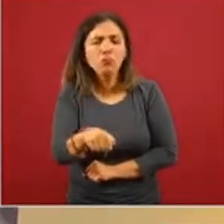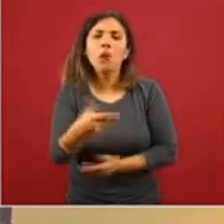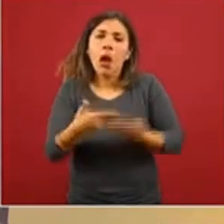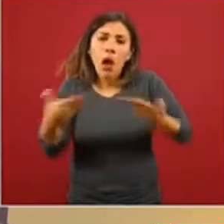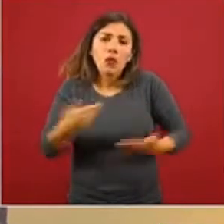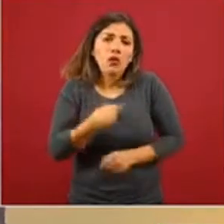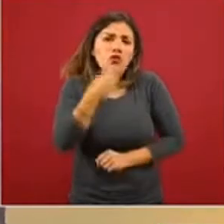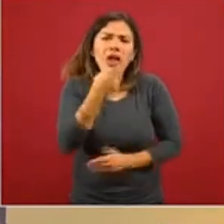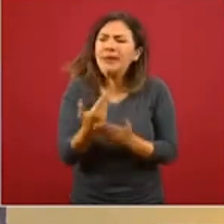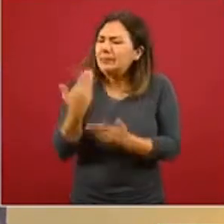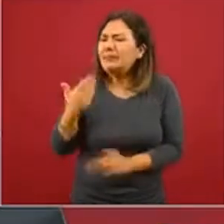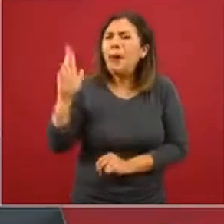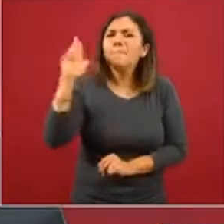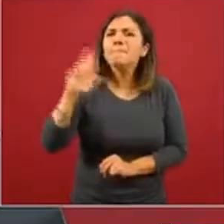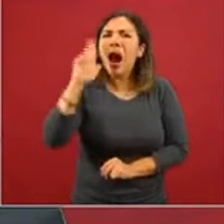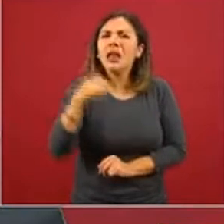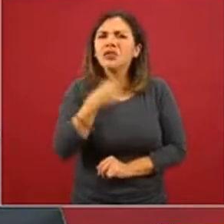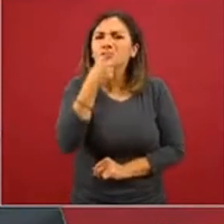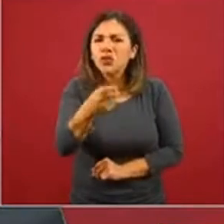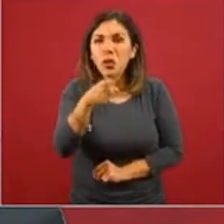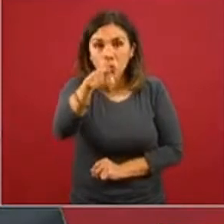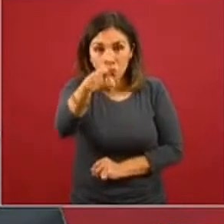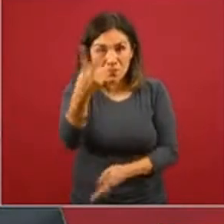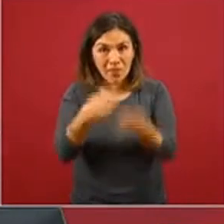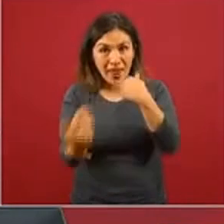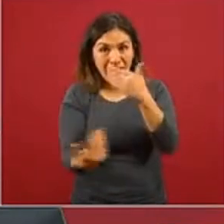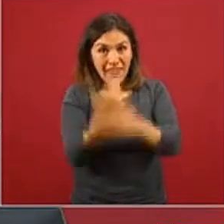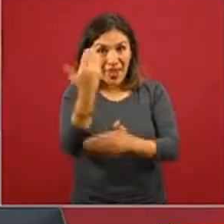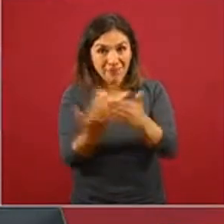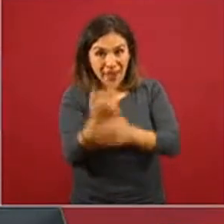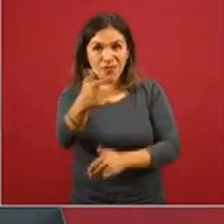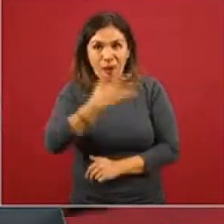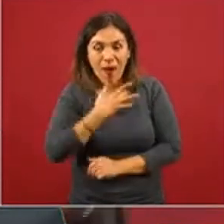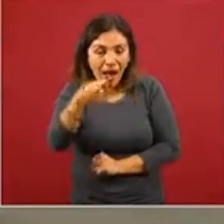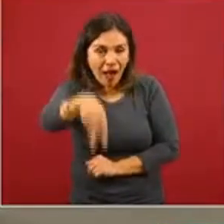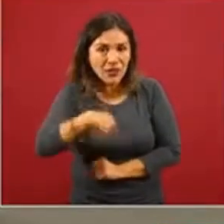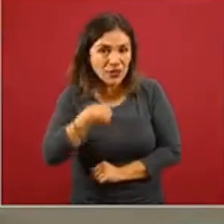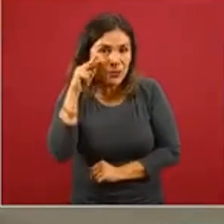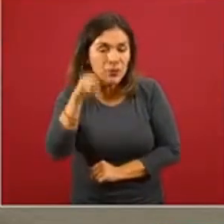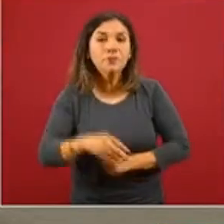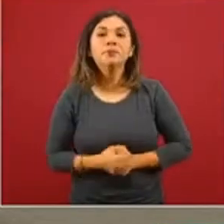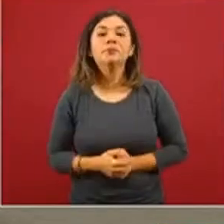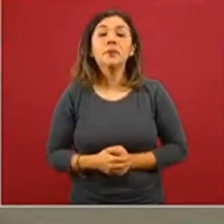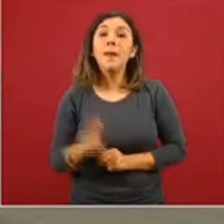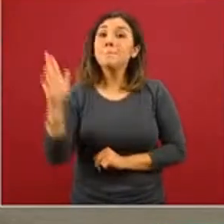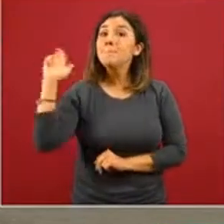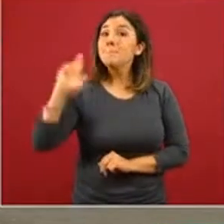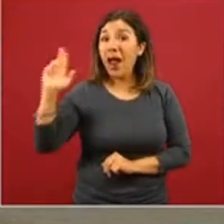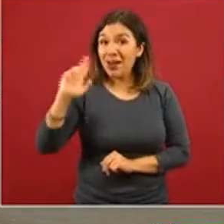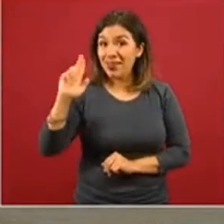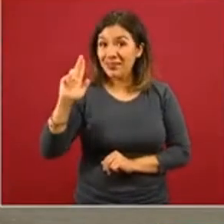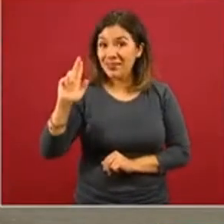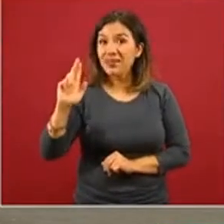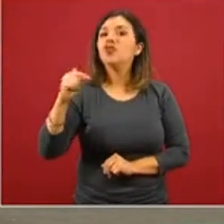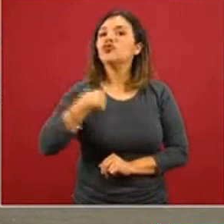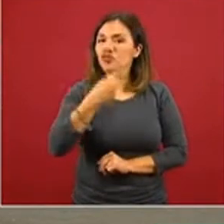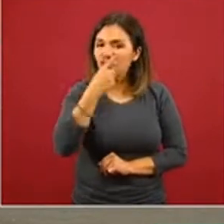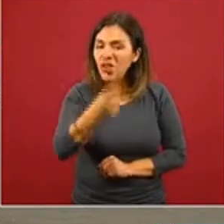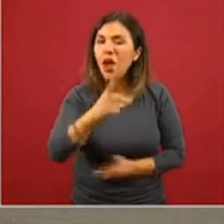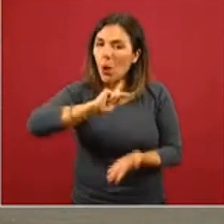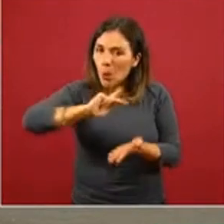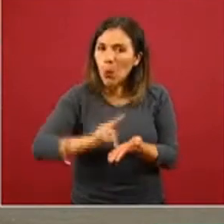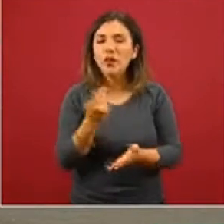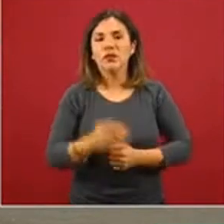comparto, lo acabo de decir el martes, usted está en las mañaneras, usted estaba. El martes pasado, en el Pulso de la Salud, lo volví a